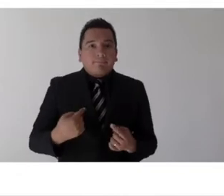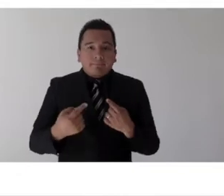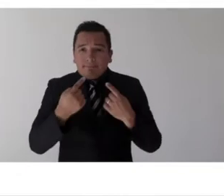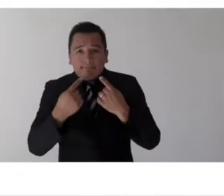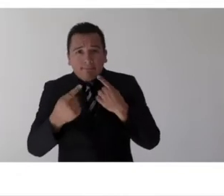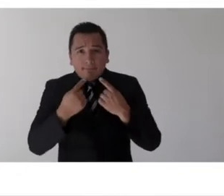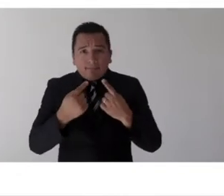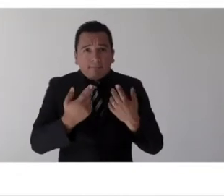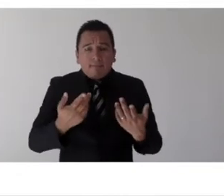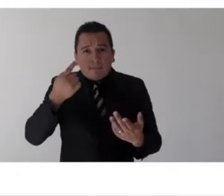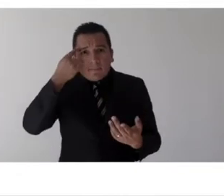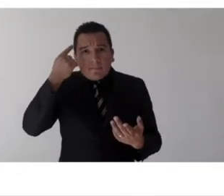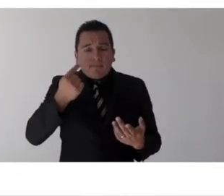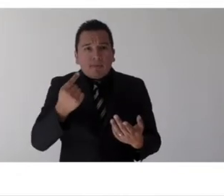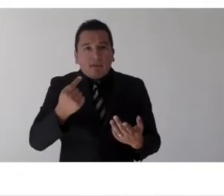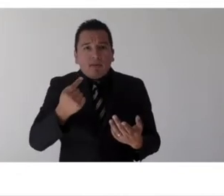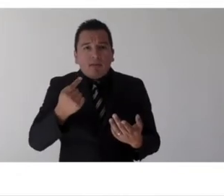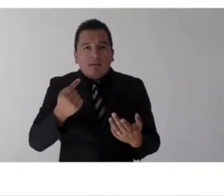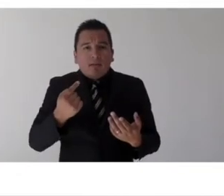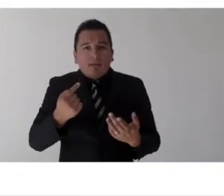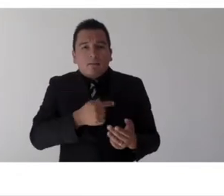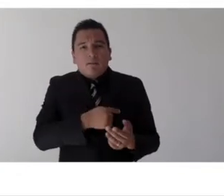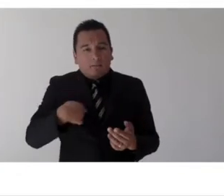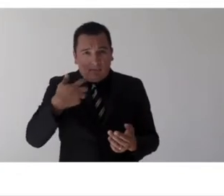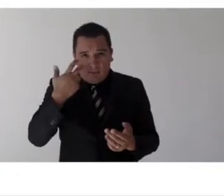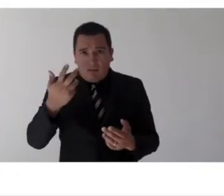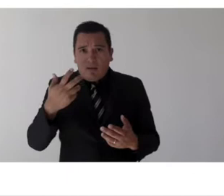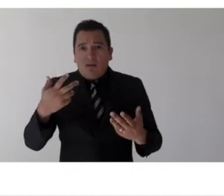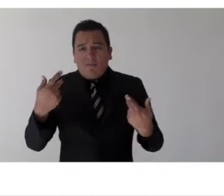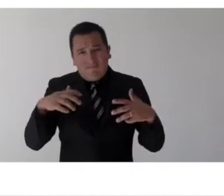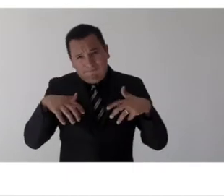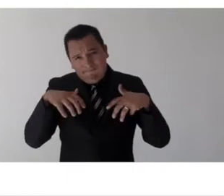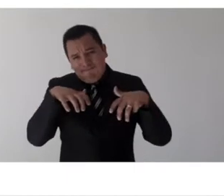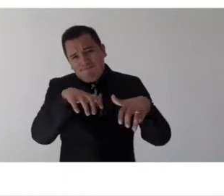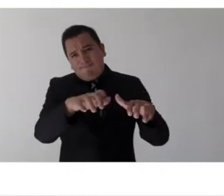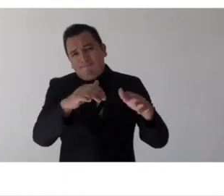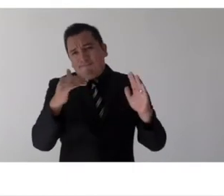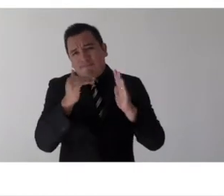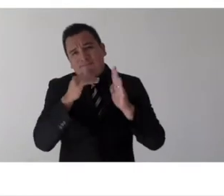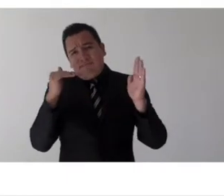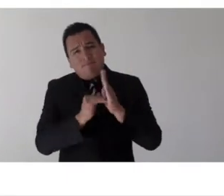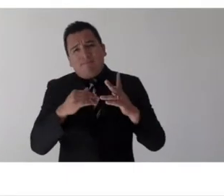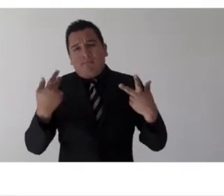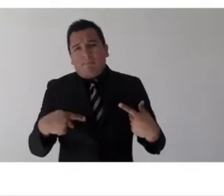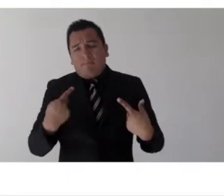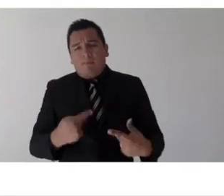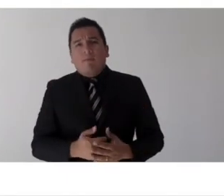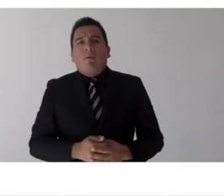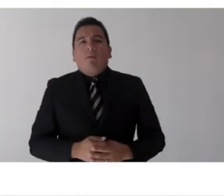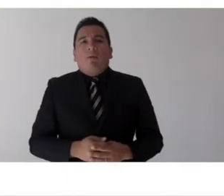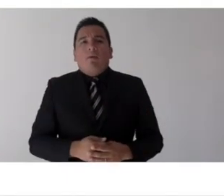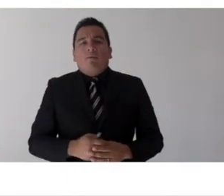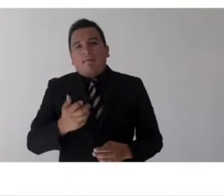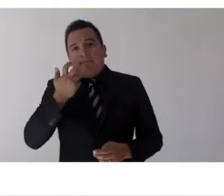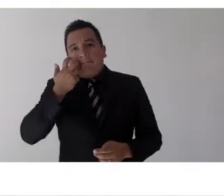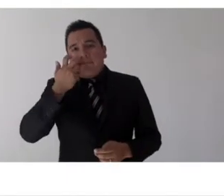y construir esta idea con miles de personas y poder construir en colectivo la idea de una sociedad